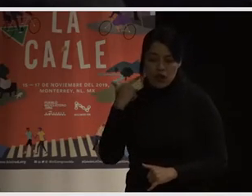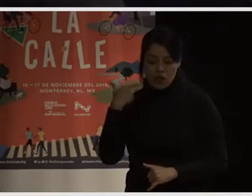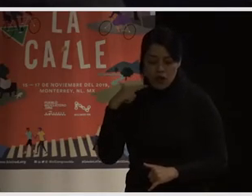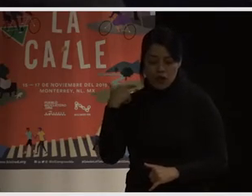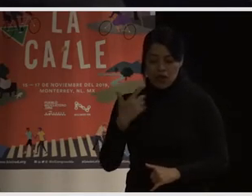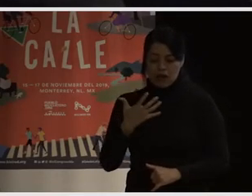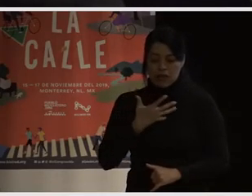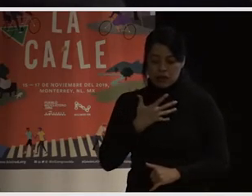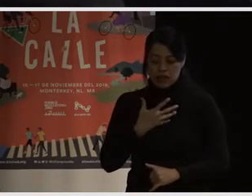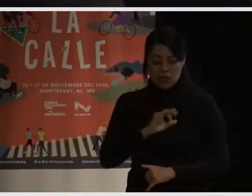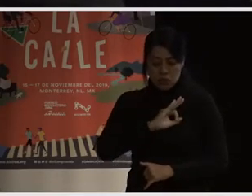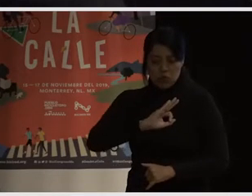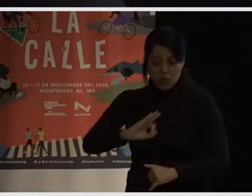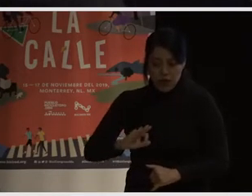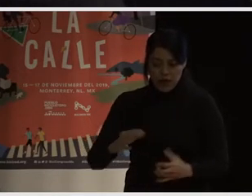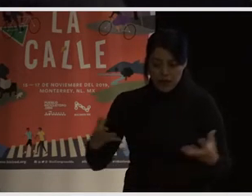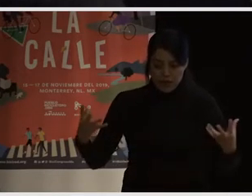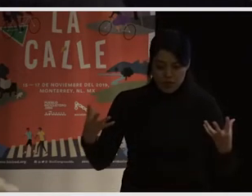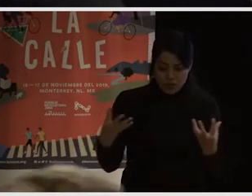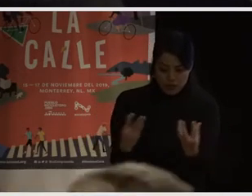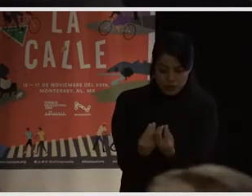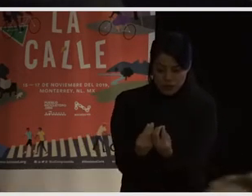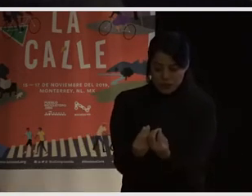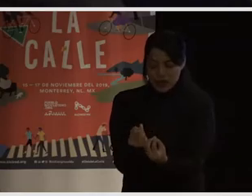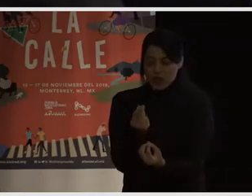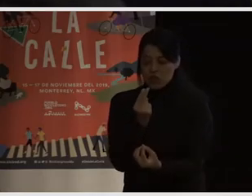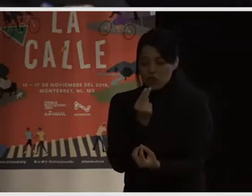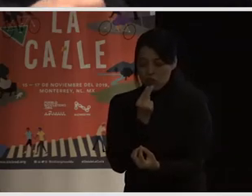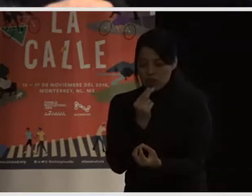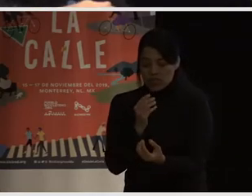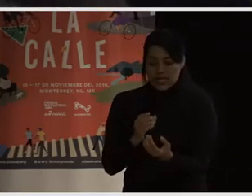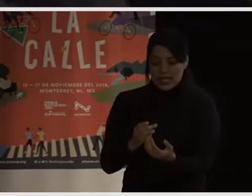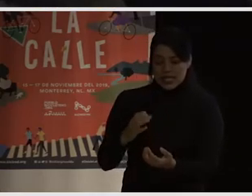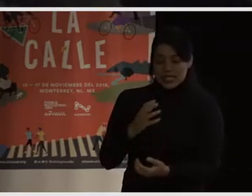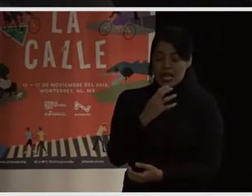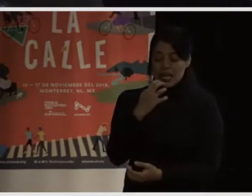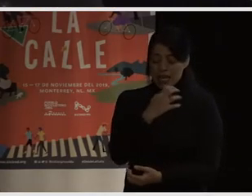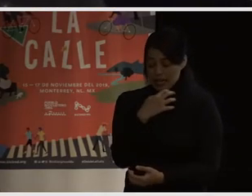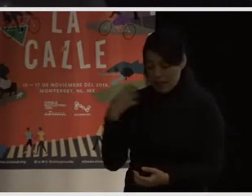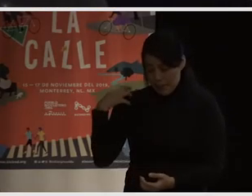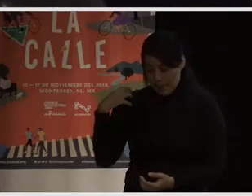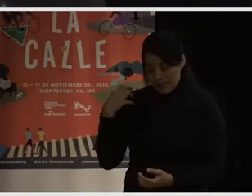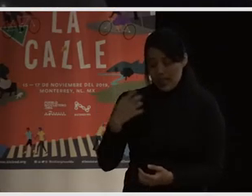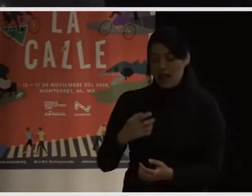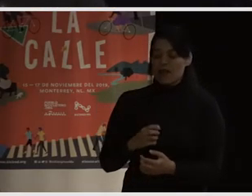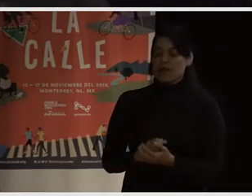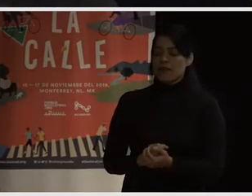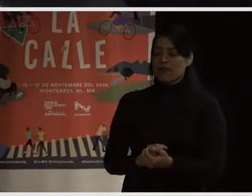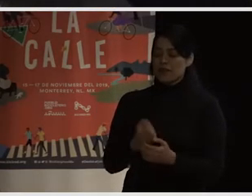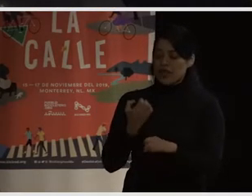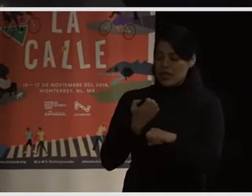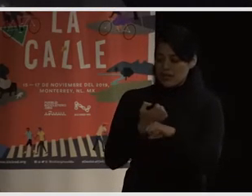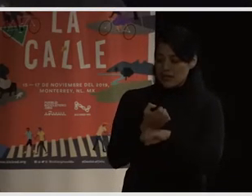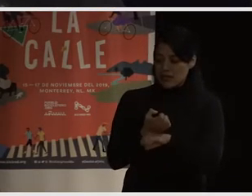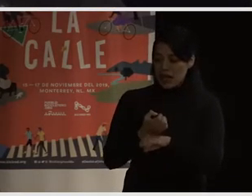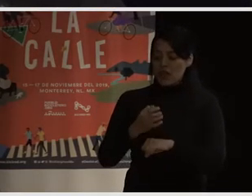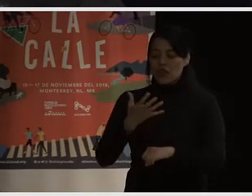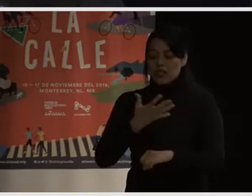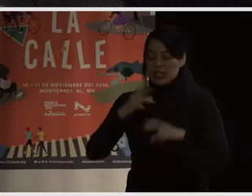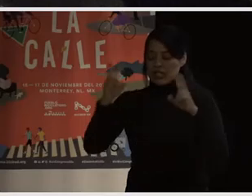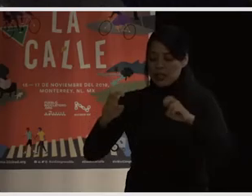concentrar todos los equipamientos los servicios es la capital del estado pero por lo mismo es la que tiene más trabajos en temas de movilidad